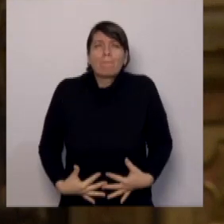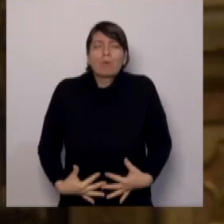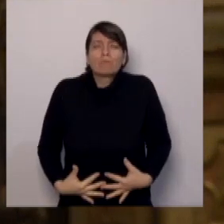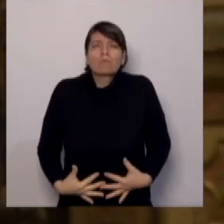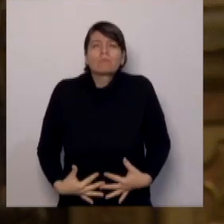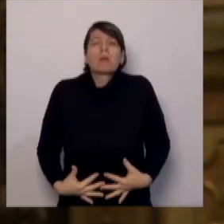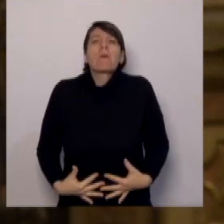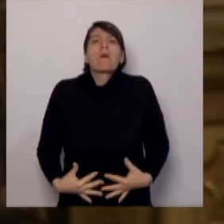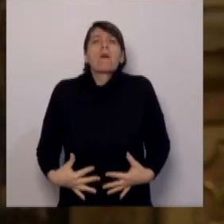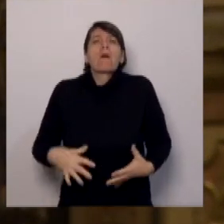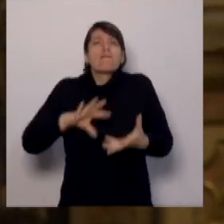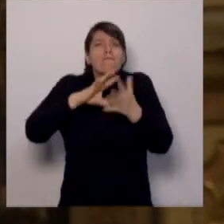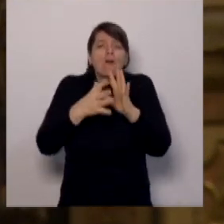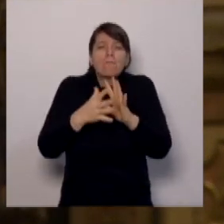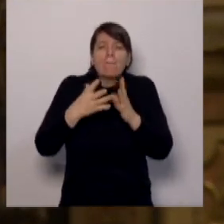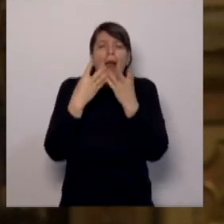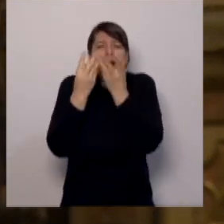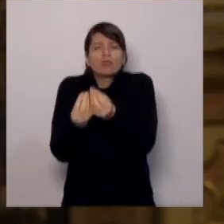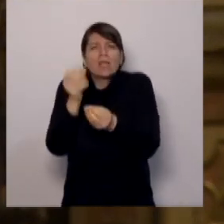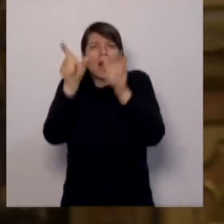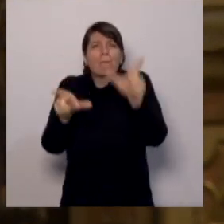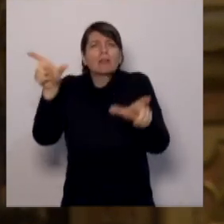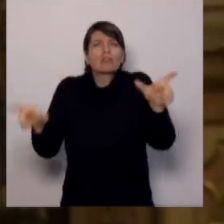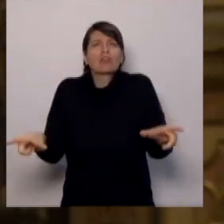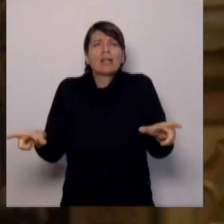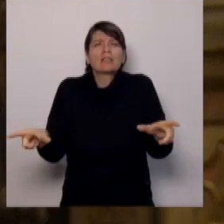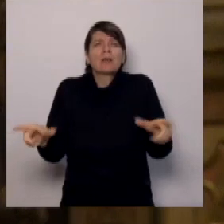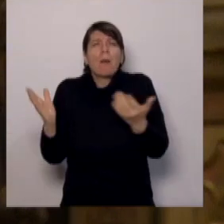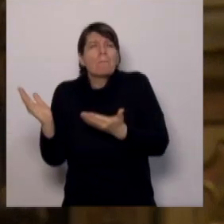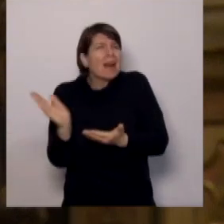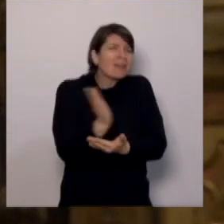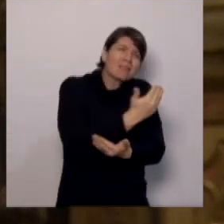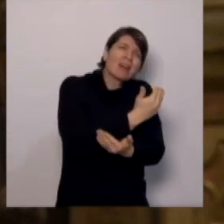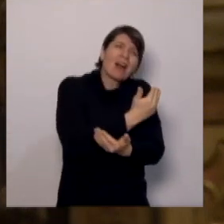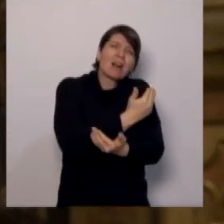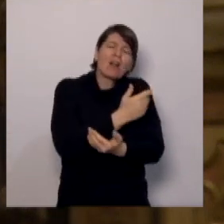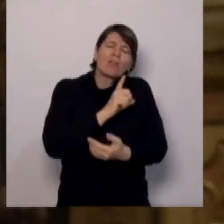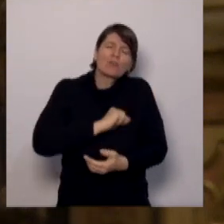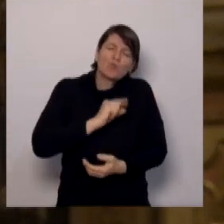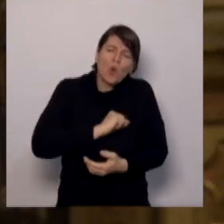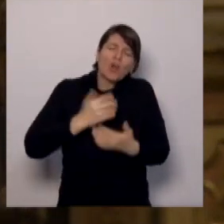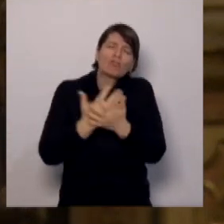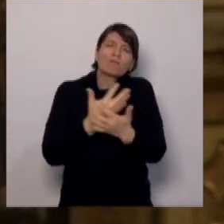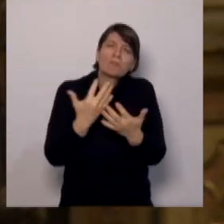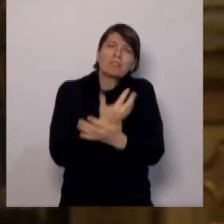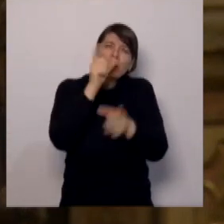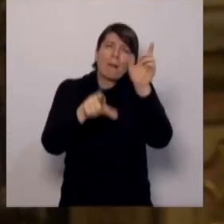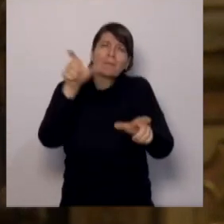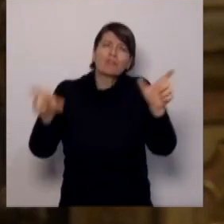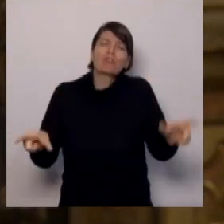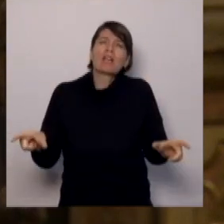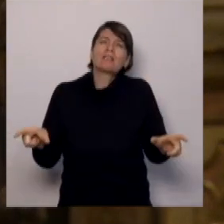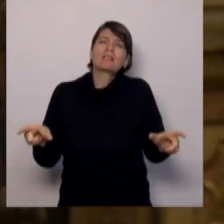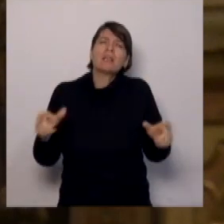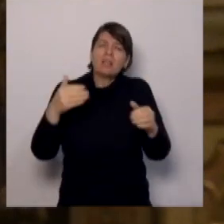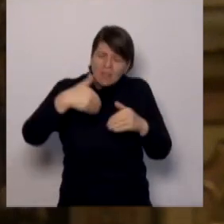humano, se hace cuerpo para ayudar a la humanidad a salir de su realidad de dolor y de sufrimiento y